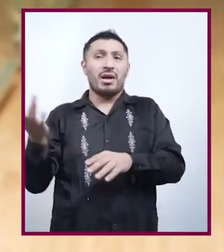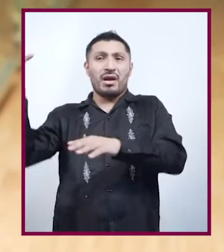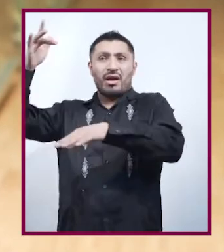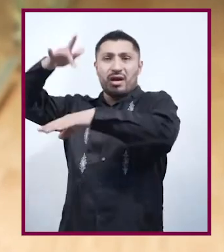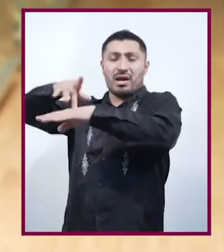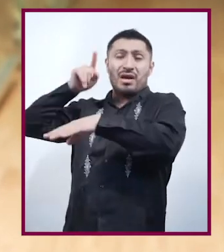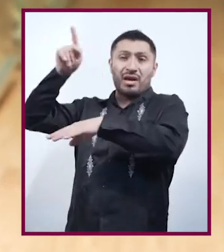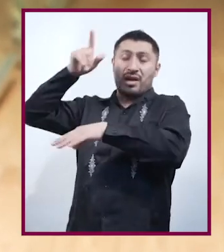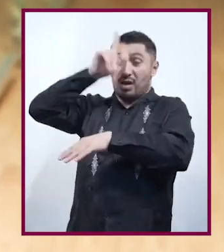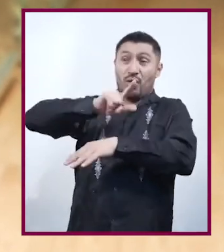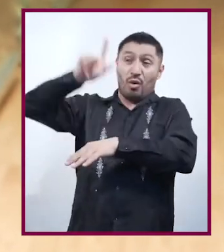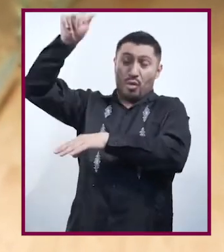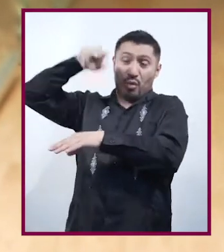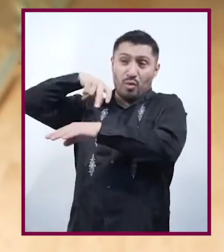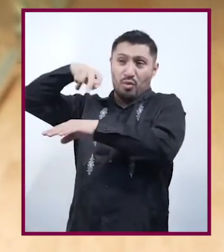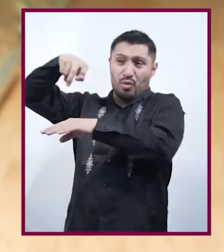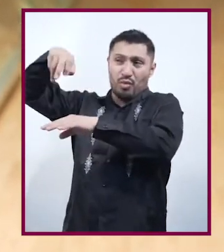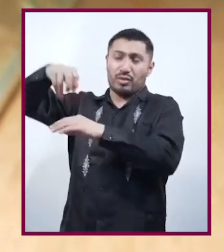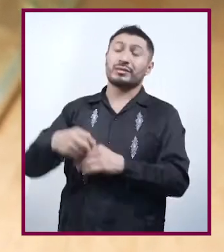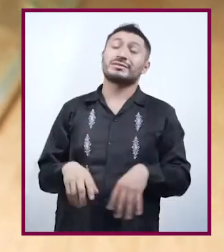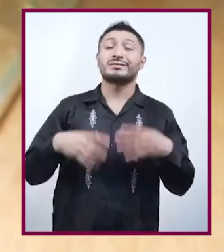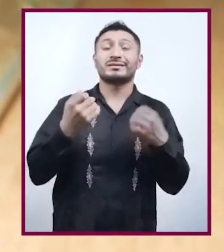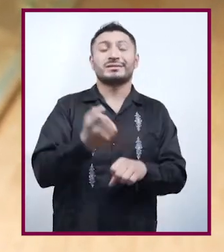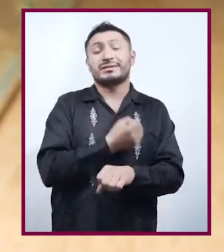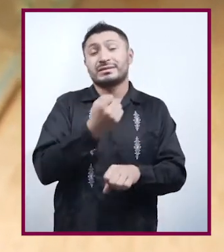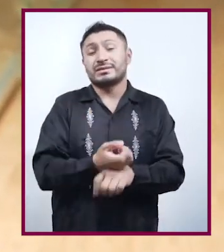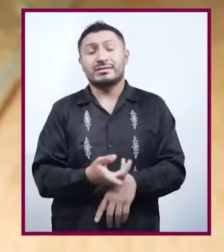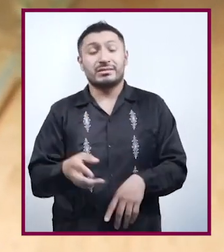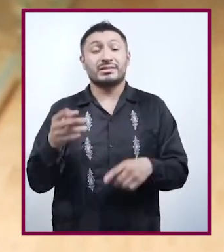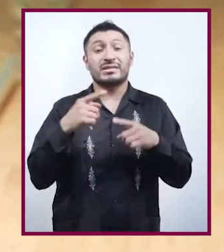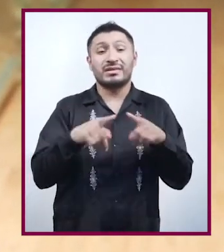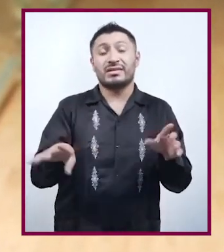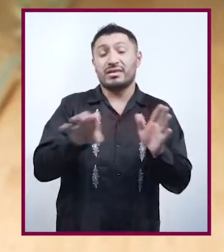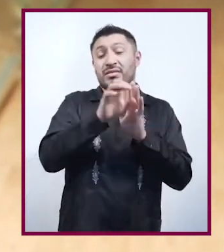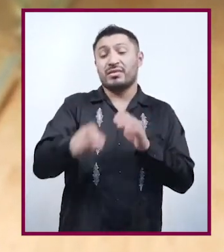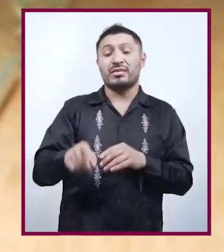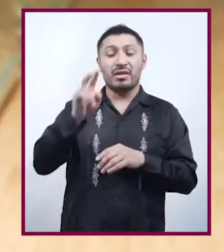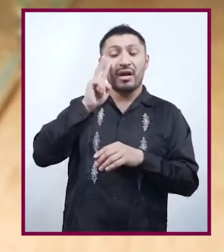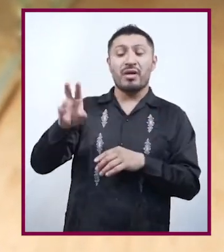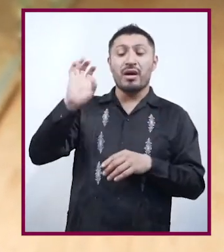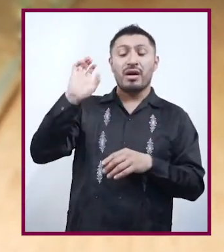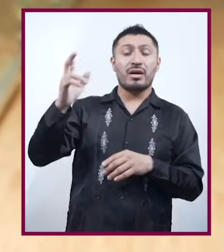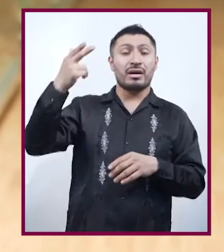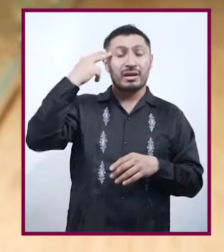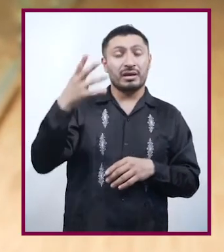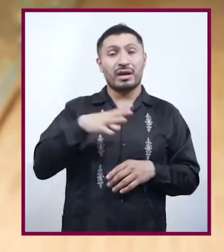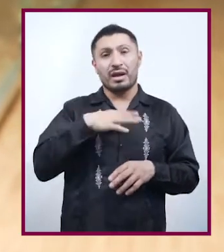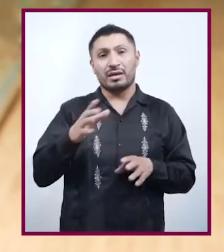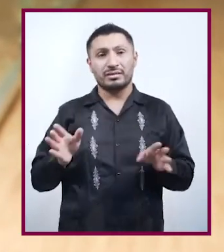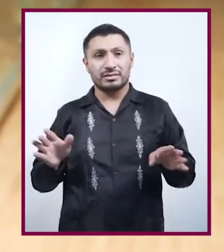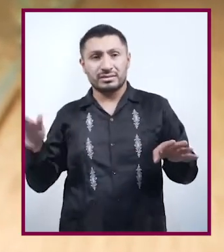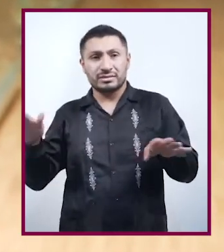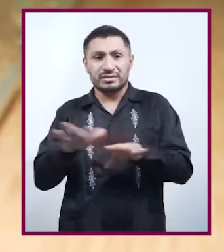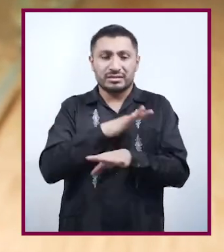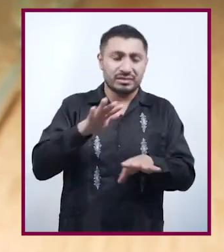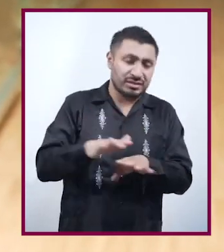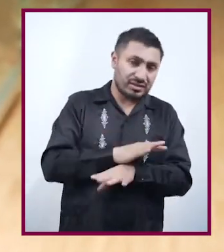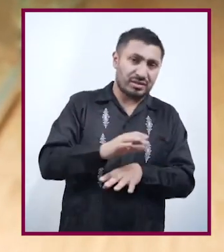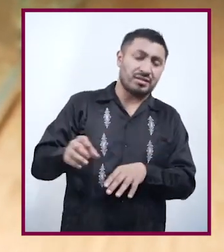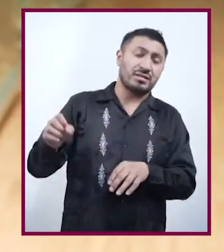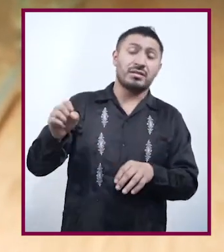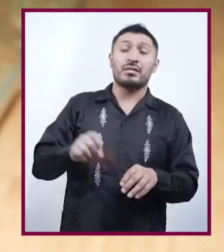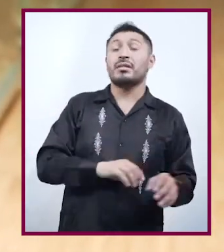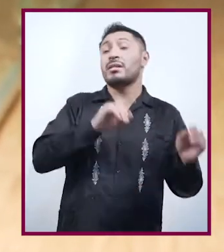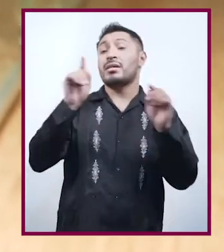con los que el hombre pisó la luna. Hay unos zapatos singulares, como los que podemos ver, que son los chinos, donde se